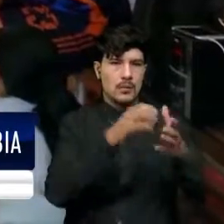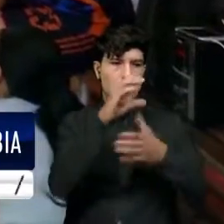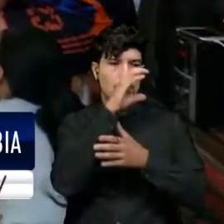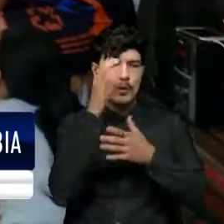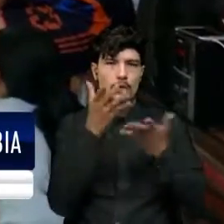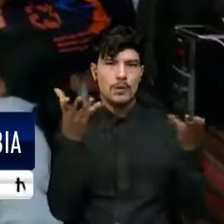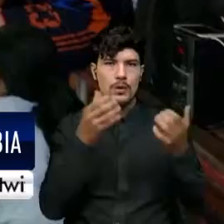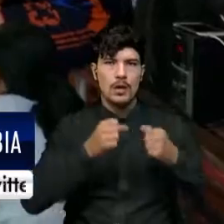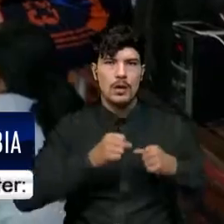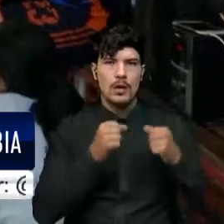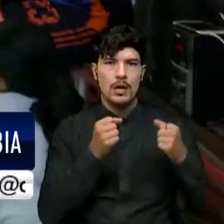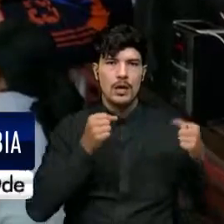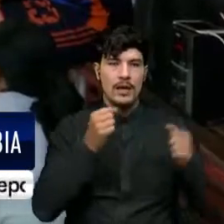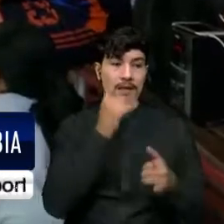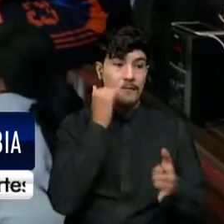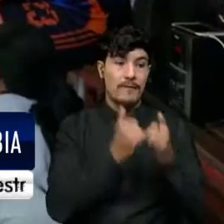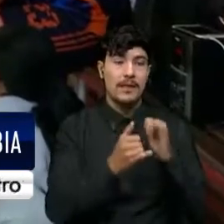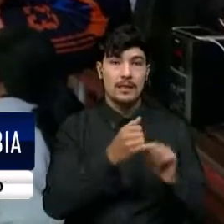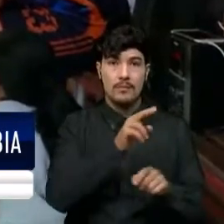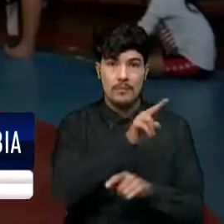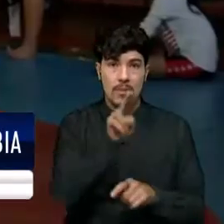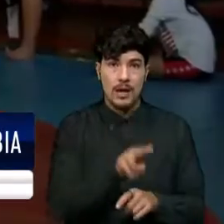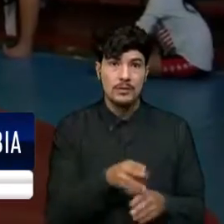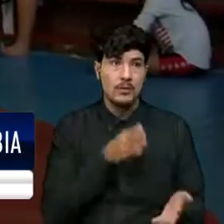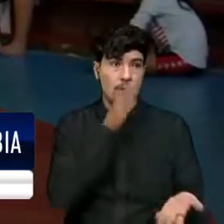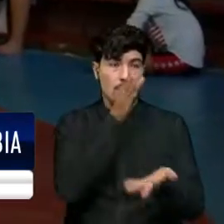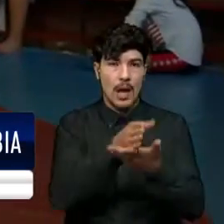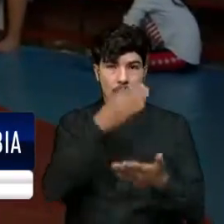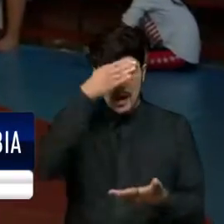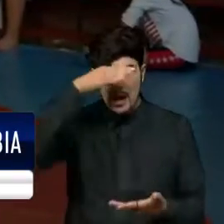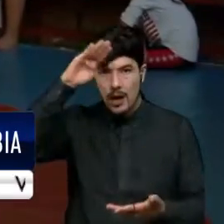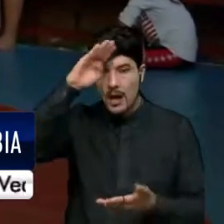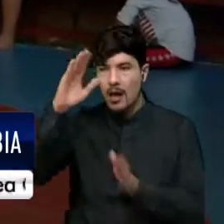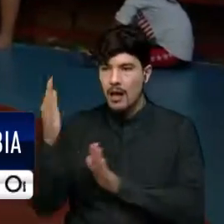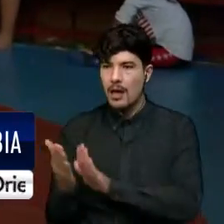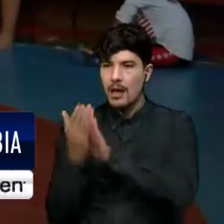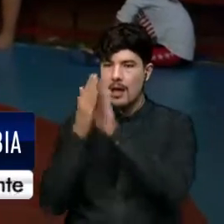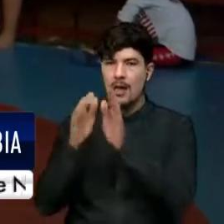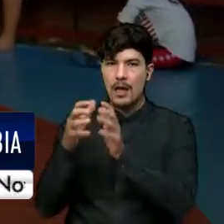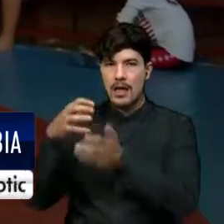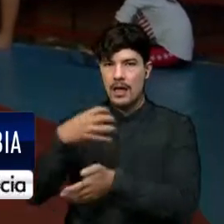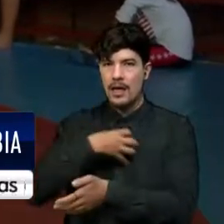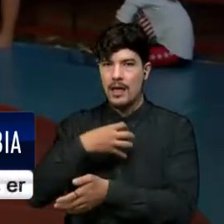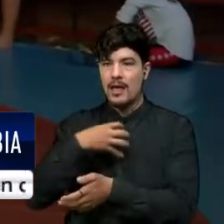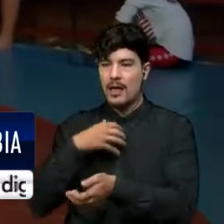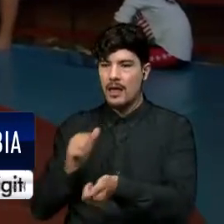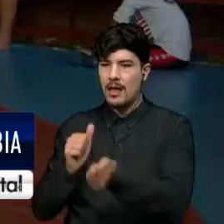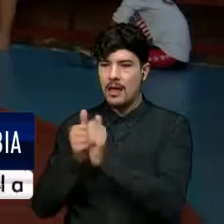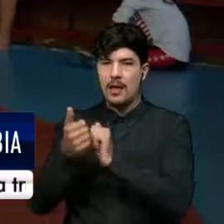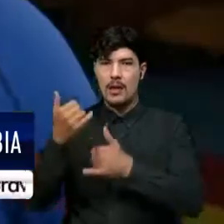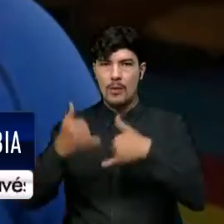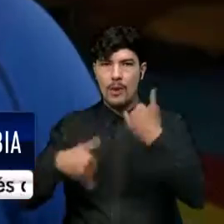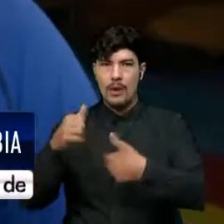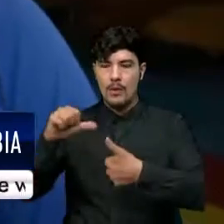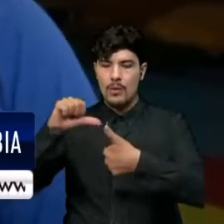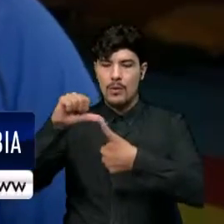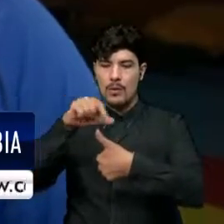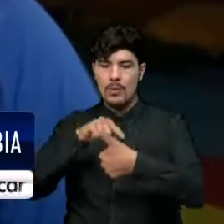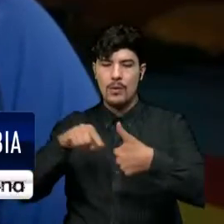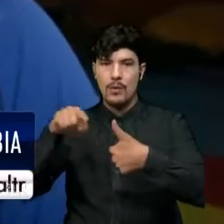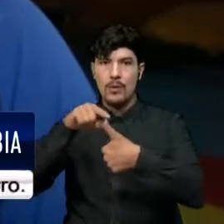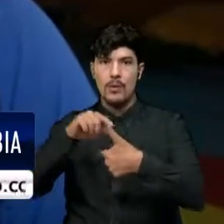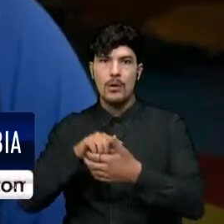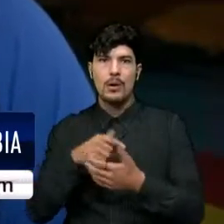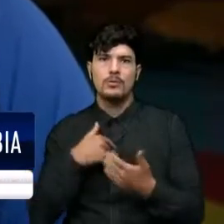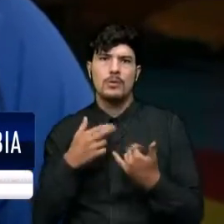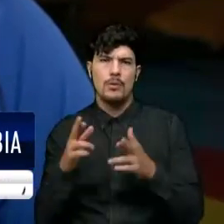en bogotá y a finales de marzo próximo viajarán a cuba donde afrontarán evento clasificatorio a los juegos centroamericanos y espero